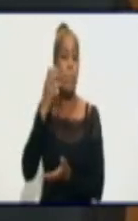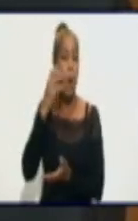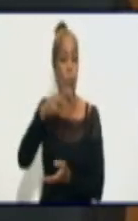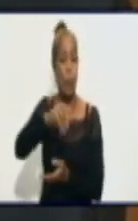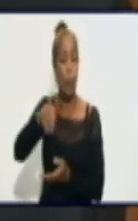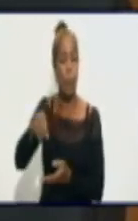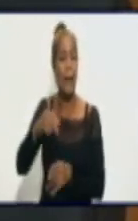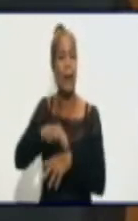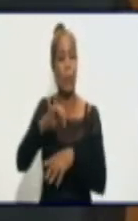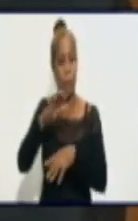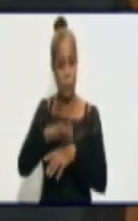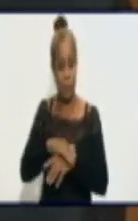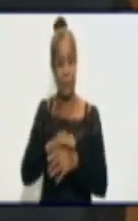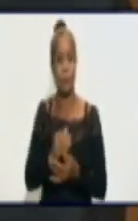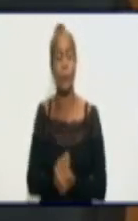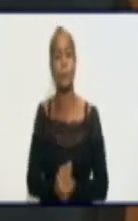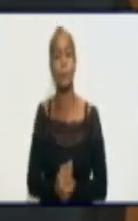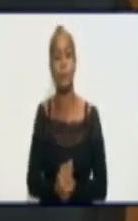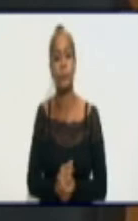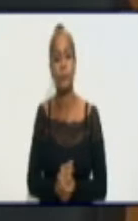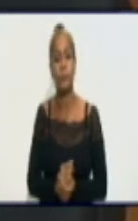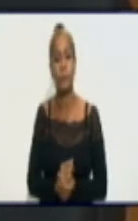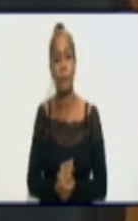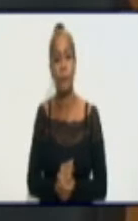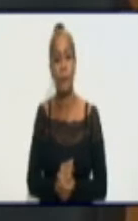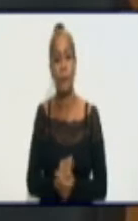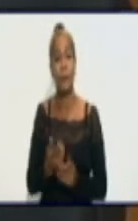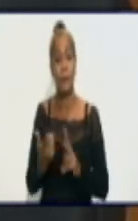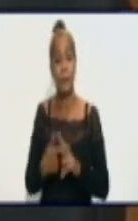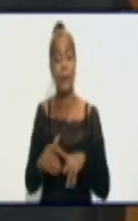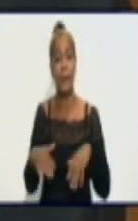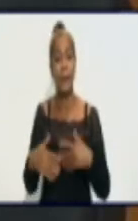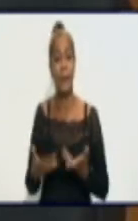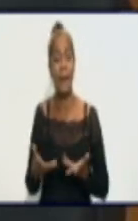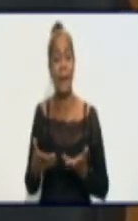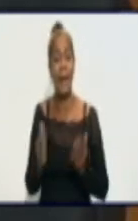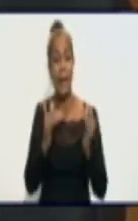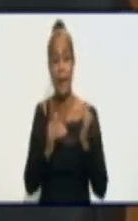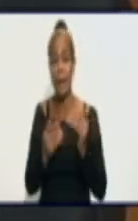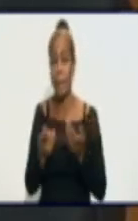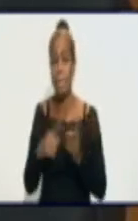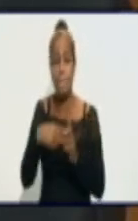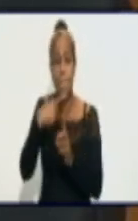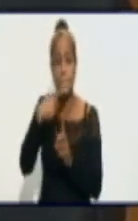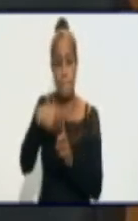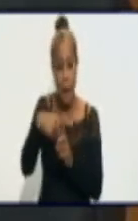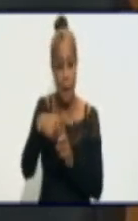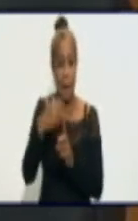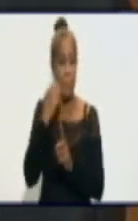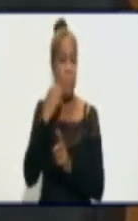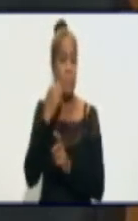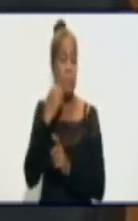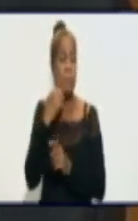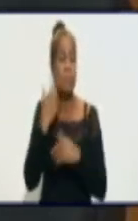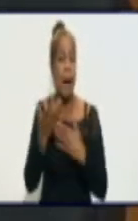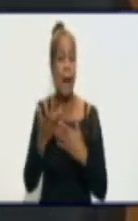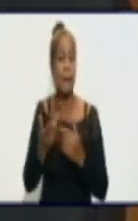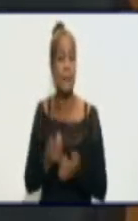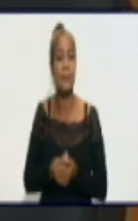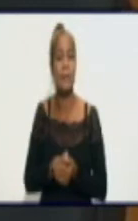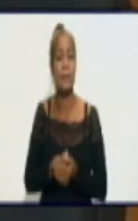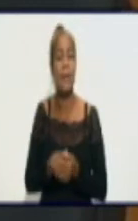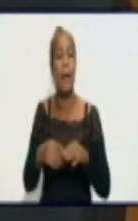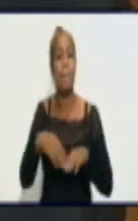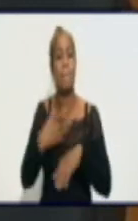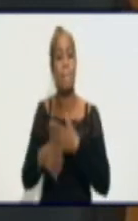momentico, si me permite. Sí, y es que el mayor número de focos, la mayor positividad que tenemos ahora mismo en